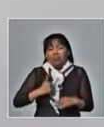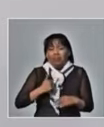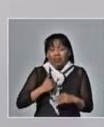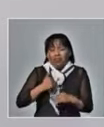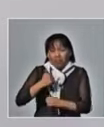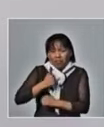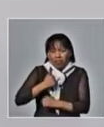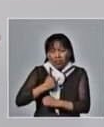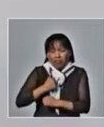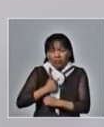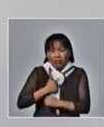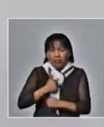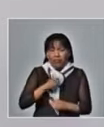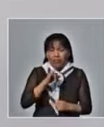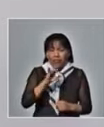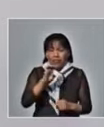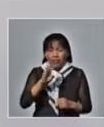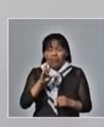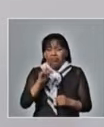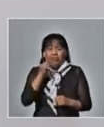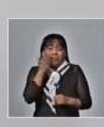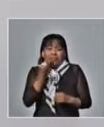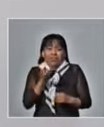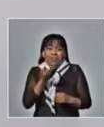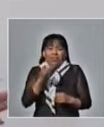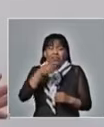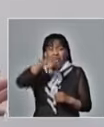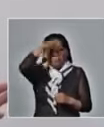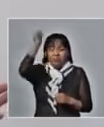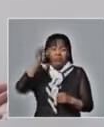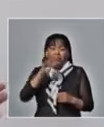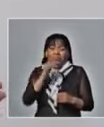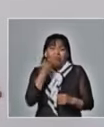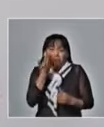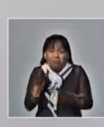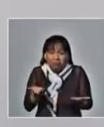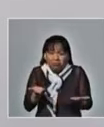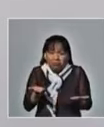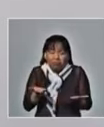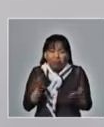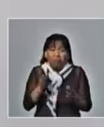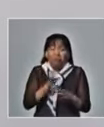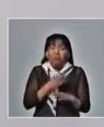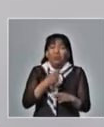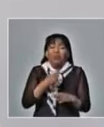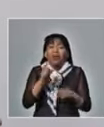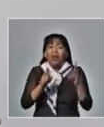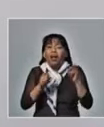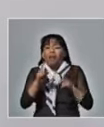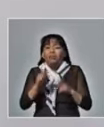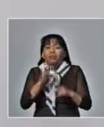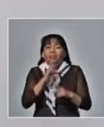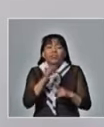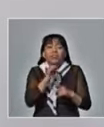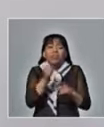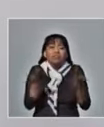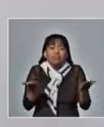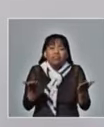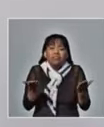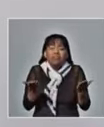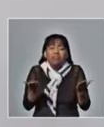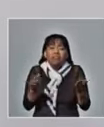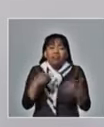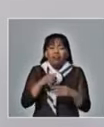quiso, como porque los candidatos tampoco quieren, y ya se dieron cuenta por qué no quieren. No solo porque algunos no dan resultados o han fracasado,